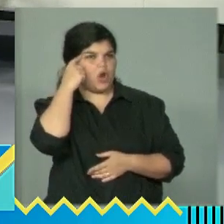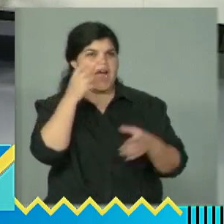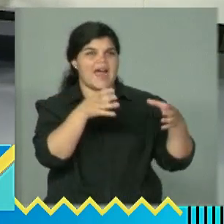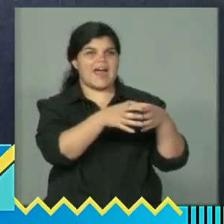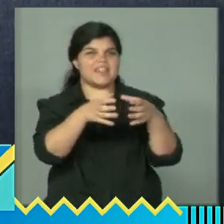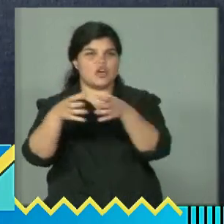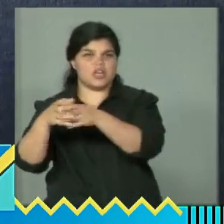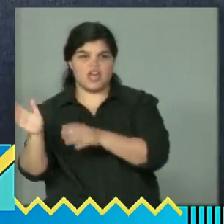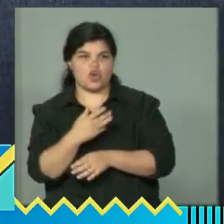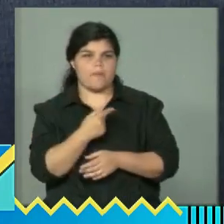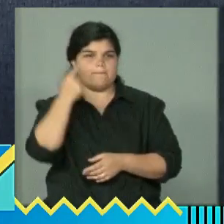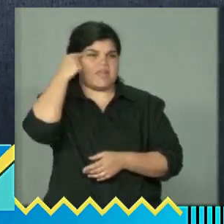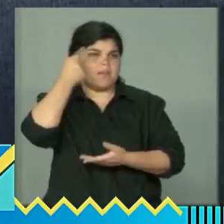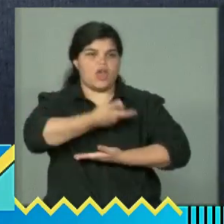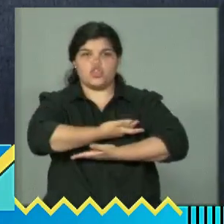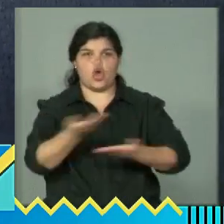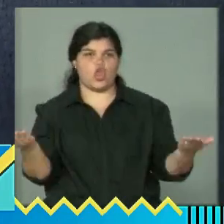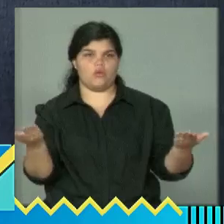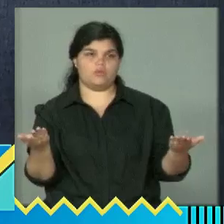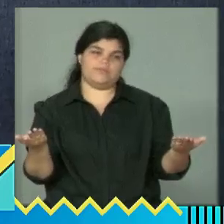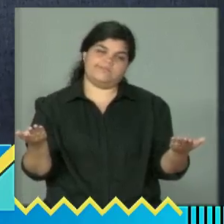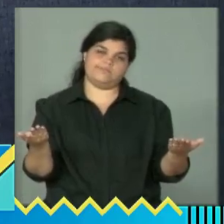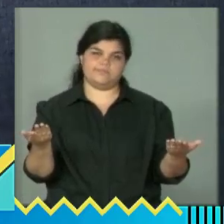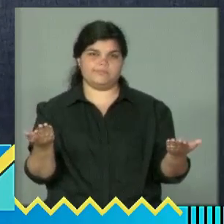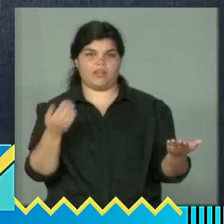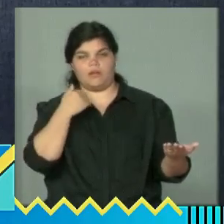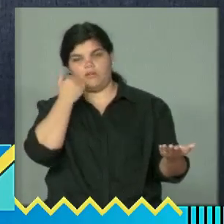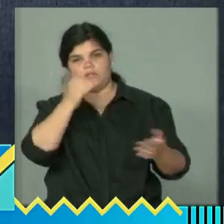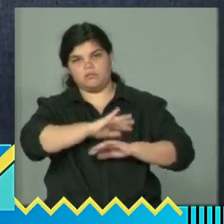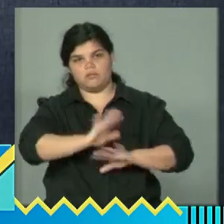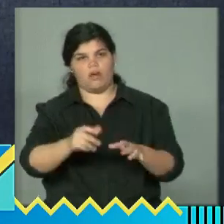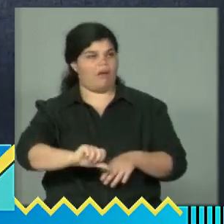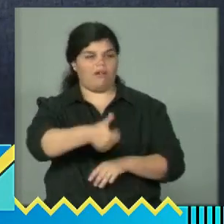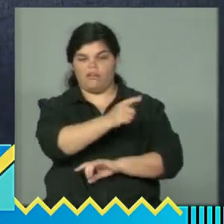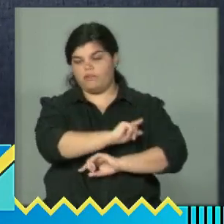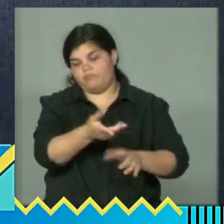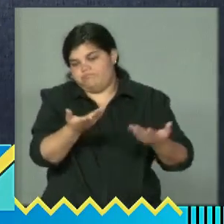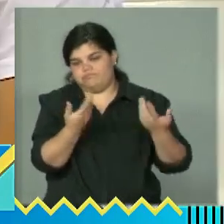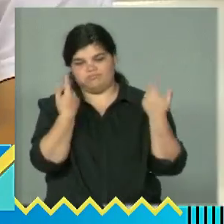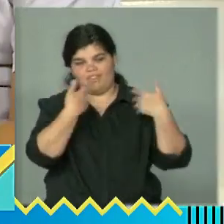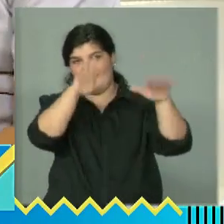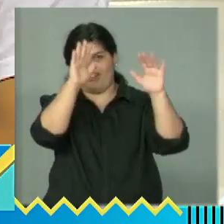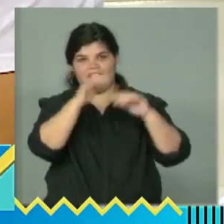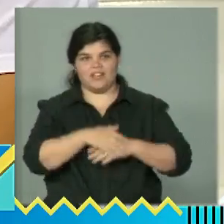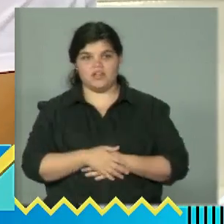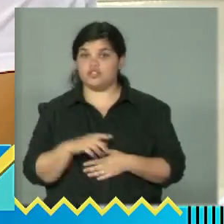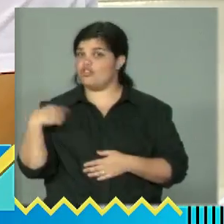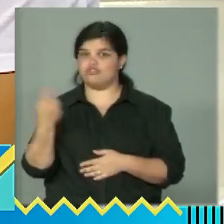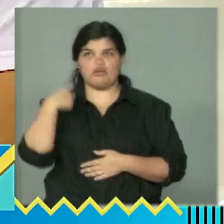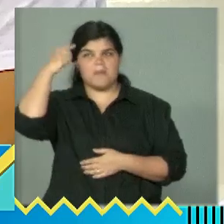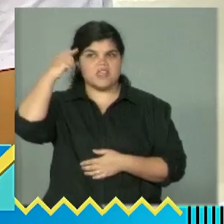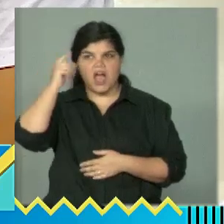era todo así. Todo. Entonces dijimos, bueno, hagámoslo, no vamos a ganar, estamos con lo de la secundaria. Es que decíamos, no vamos a